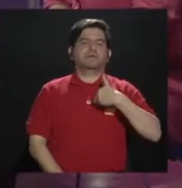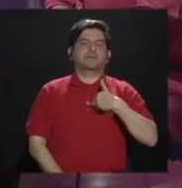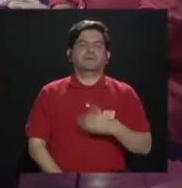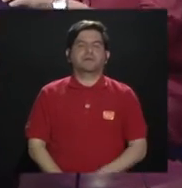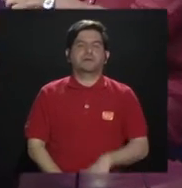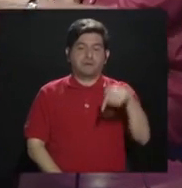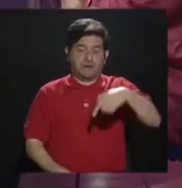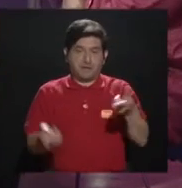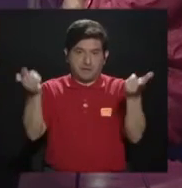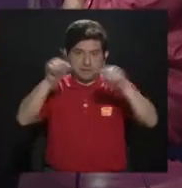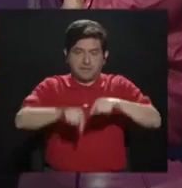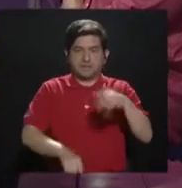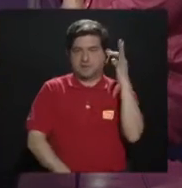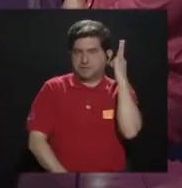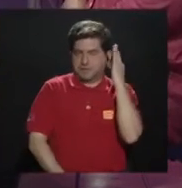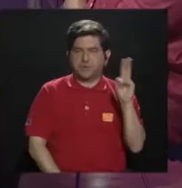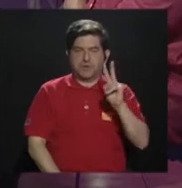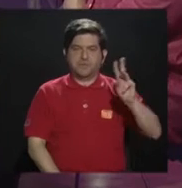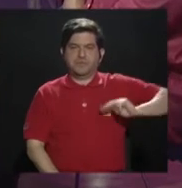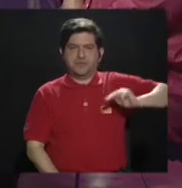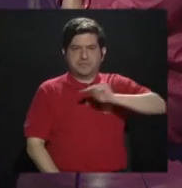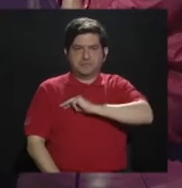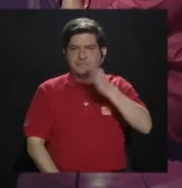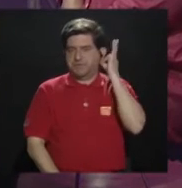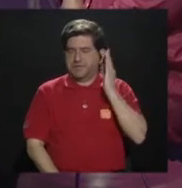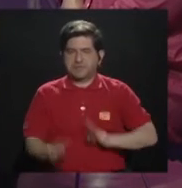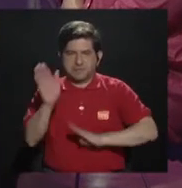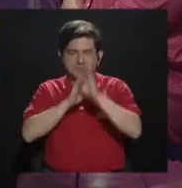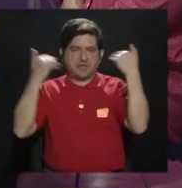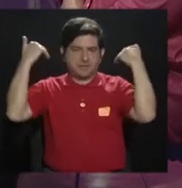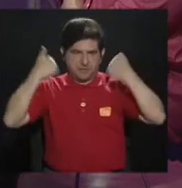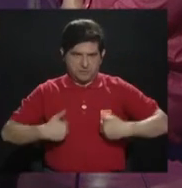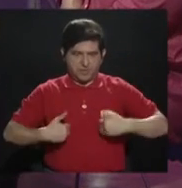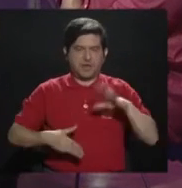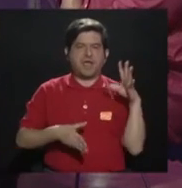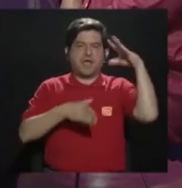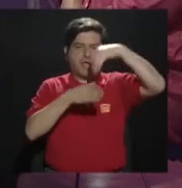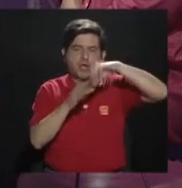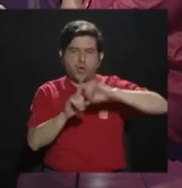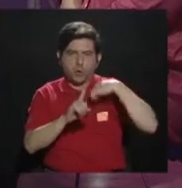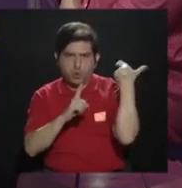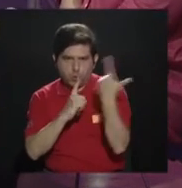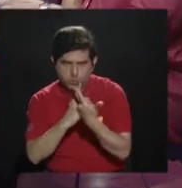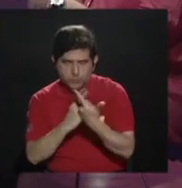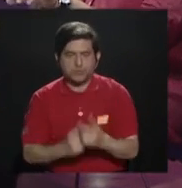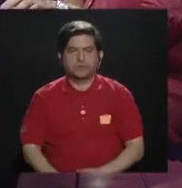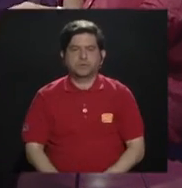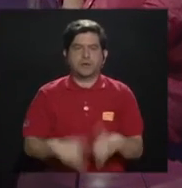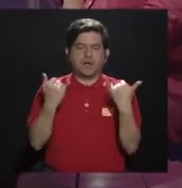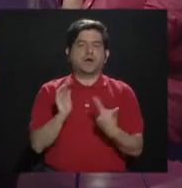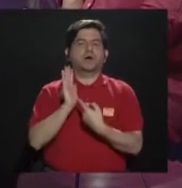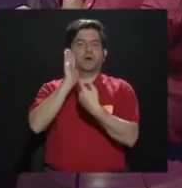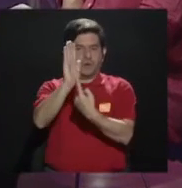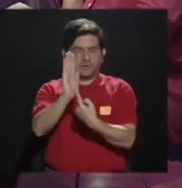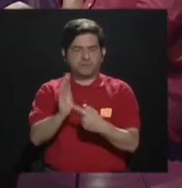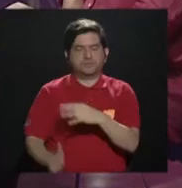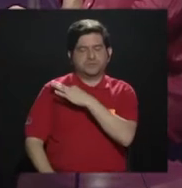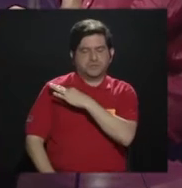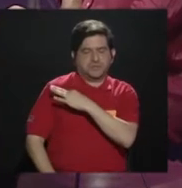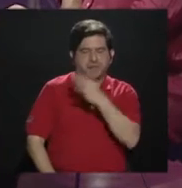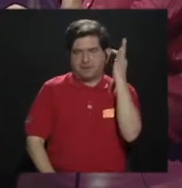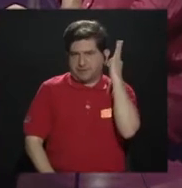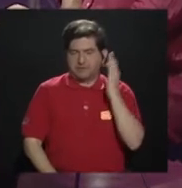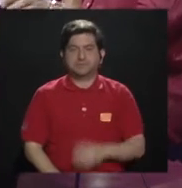la presencia de la señora viceministra de Desarrollo Humano e Inclusión Social. Paso entonces a presentar a nuestras